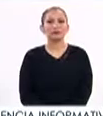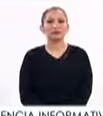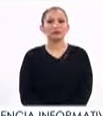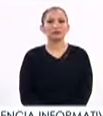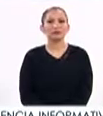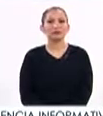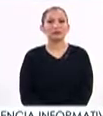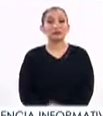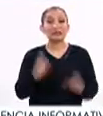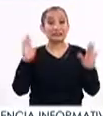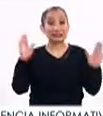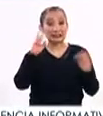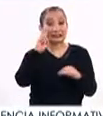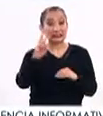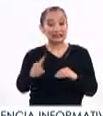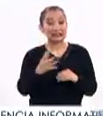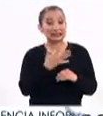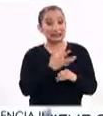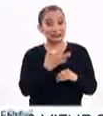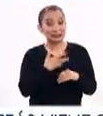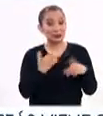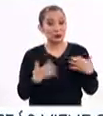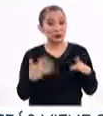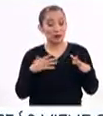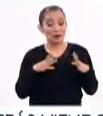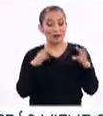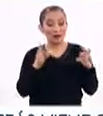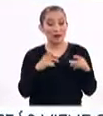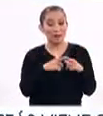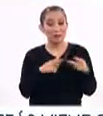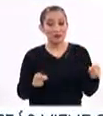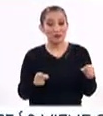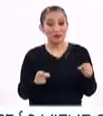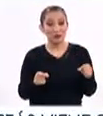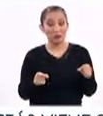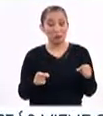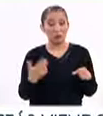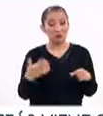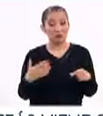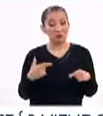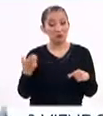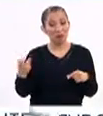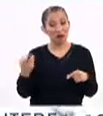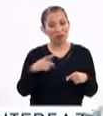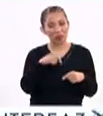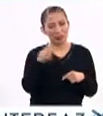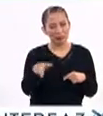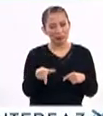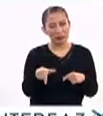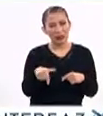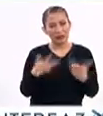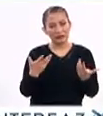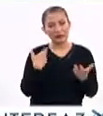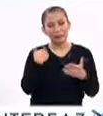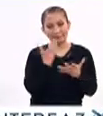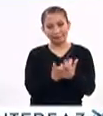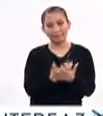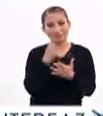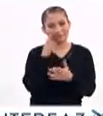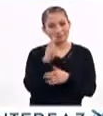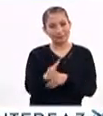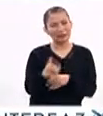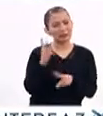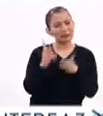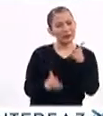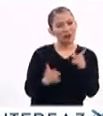Pues ahí está esta maravilla de tener esta Fundación Japón, Ana Cristina. Bueno, pues precisamente después de esta pausa vamos a